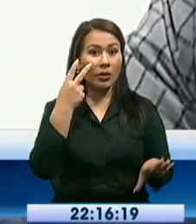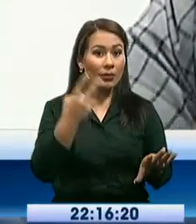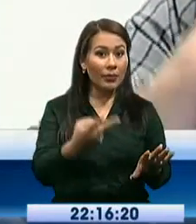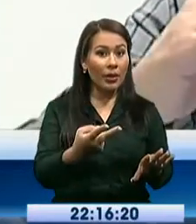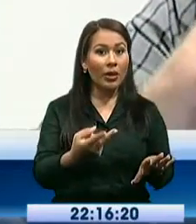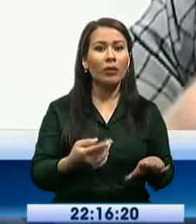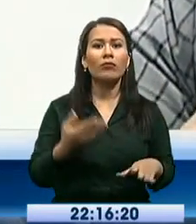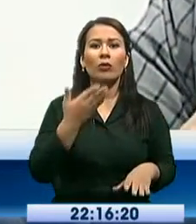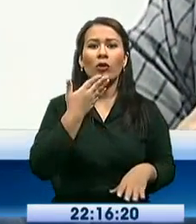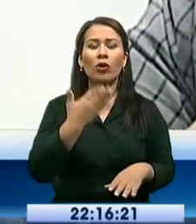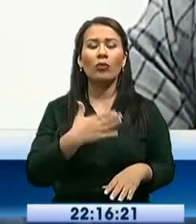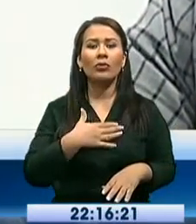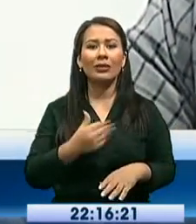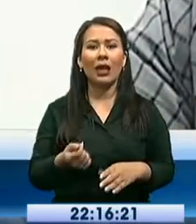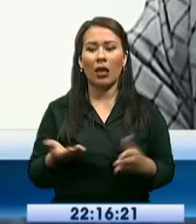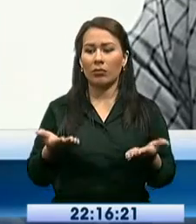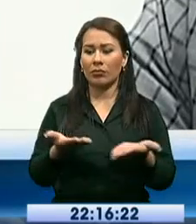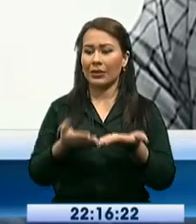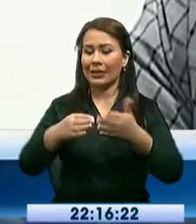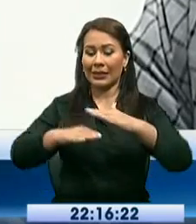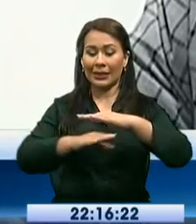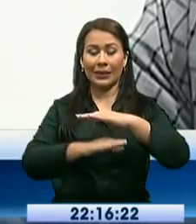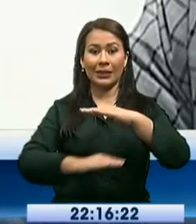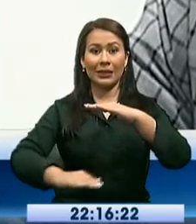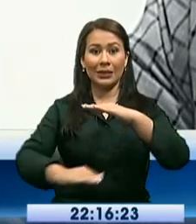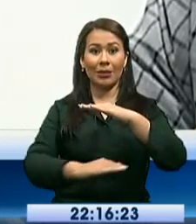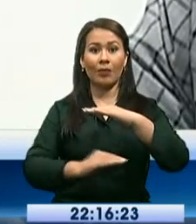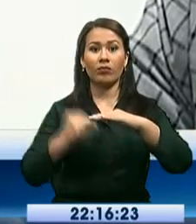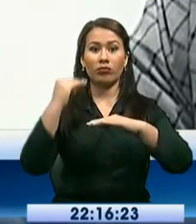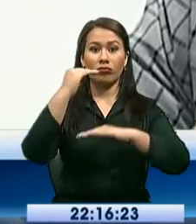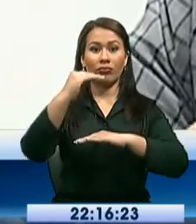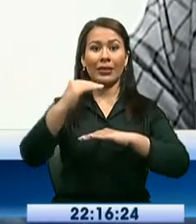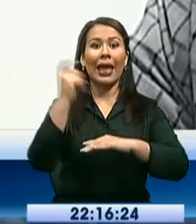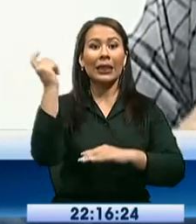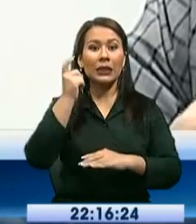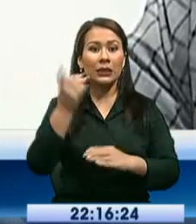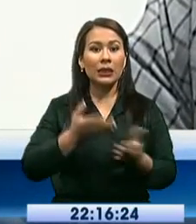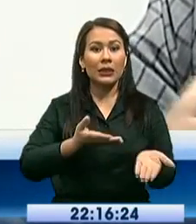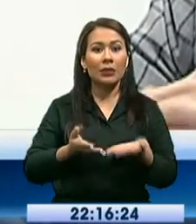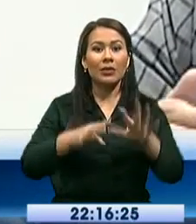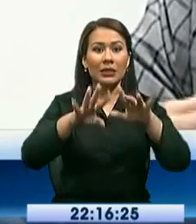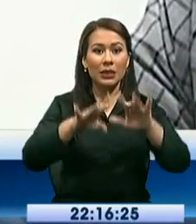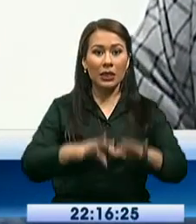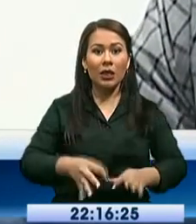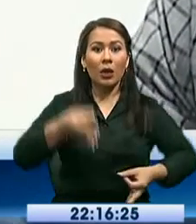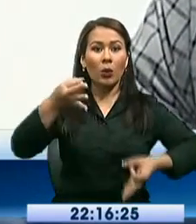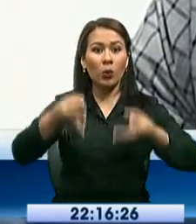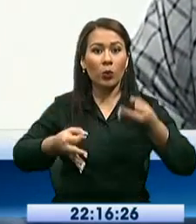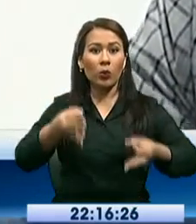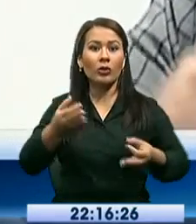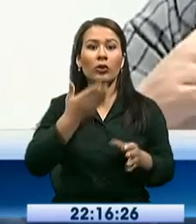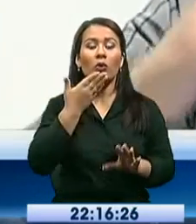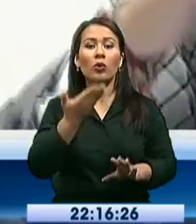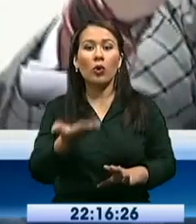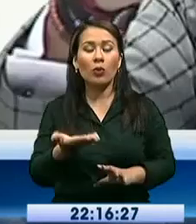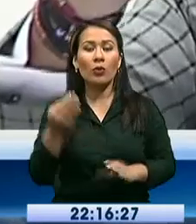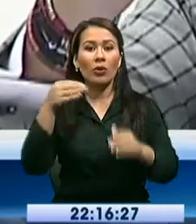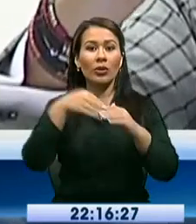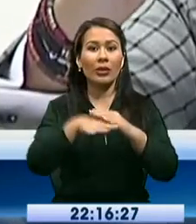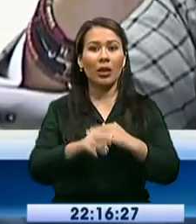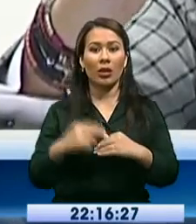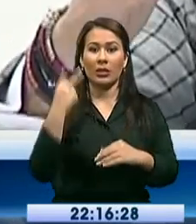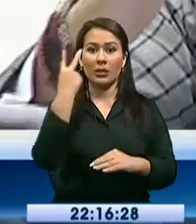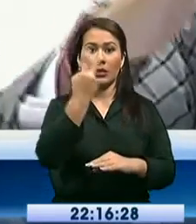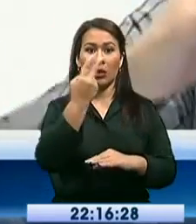ya tenemos divididas todas las dependencias judiciales, ayudantes judiciales, secretarios y jueces del tribunal, los jueces unipersonales, están en el